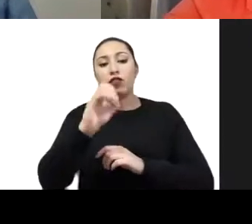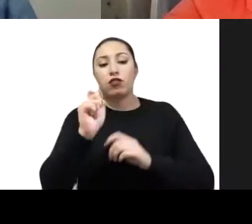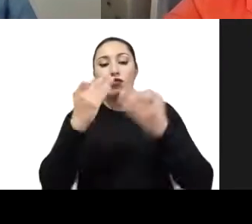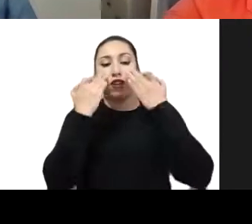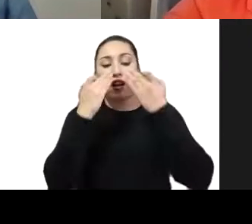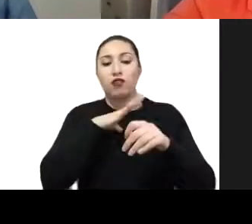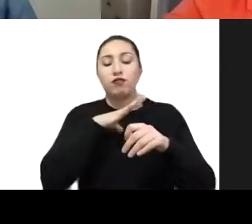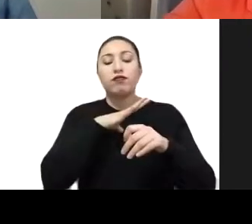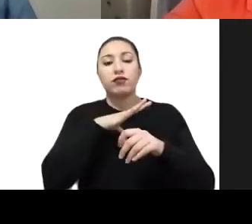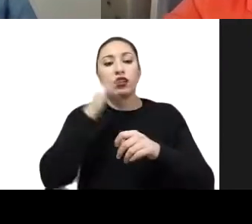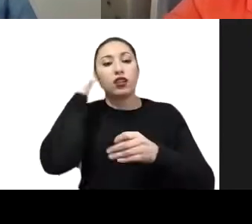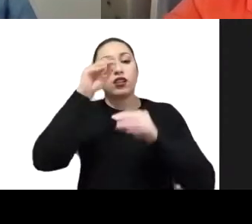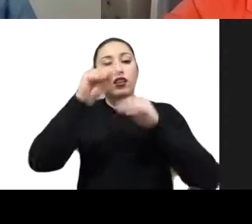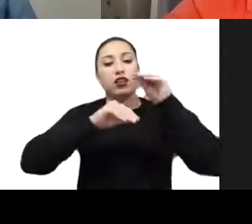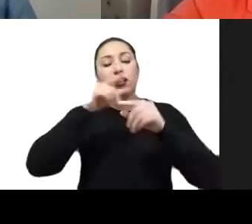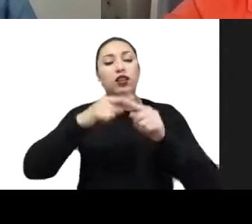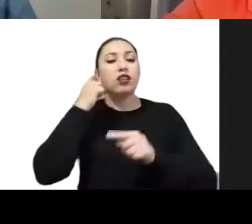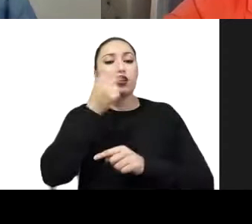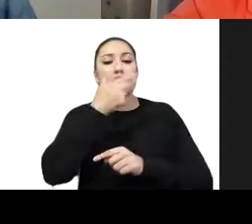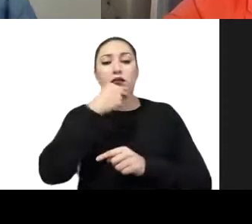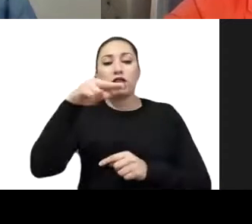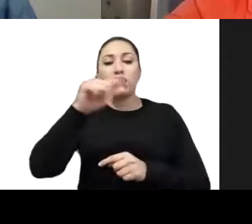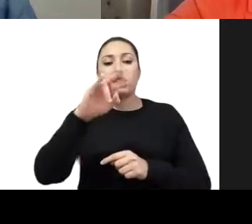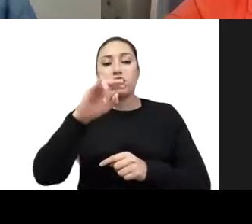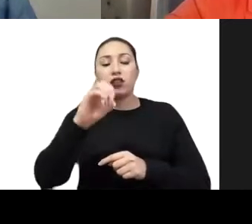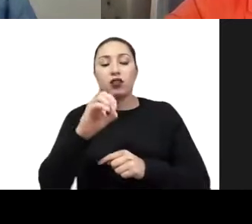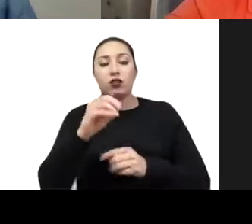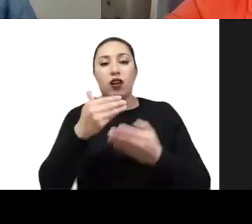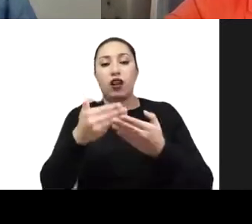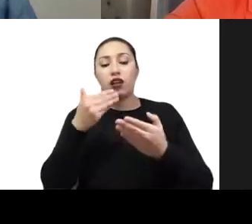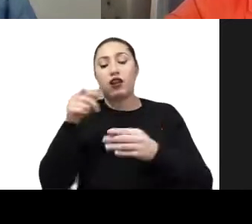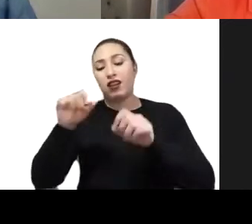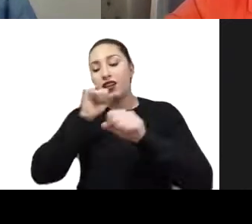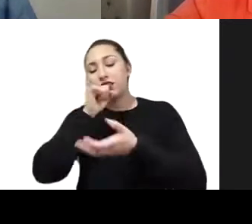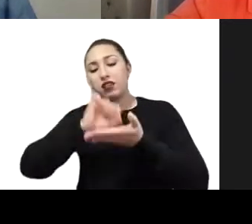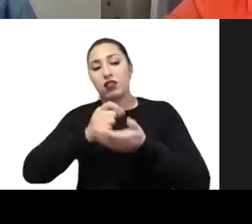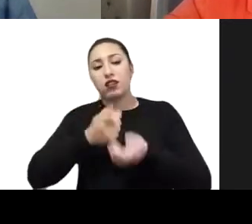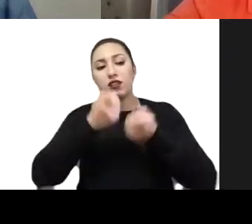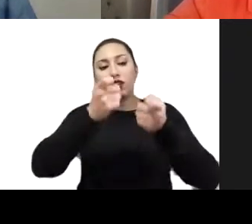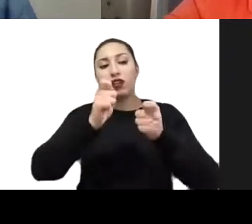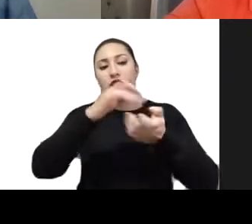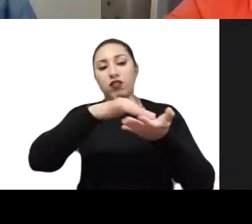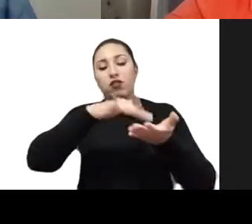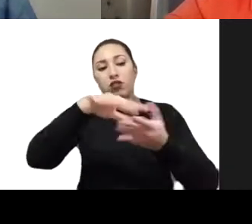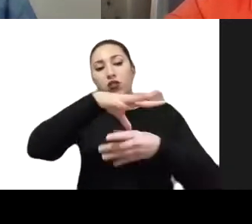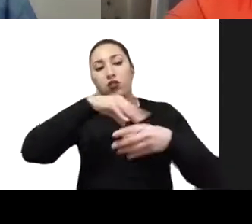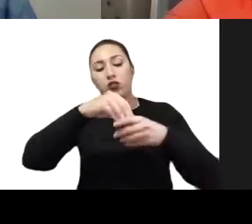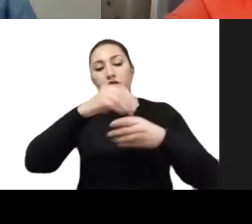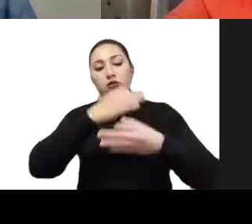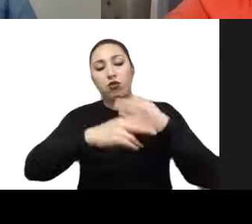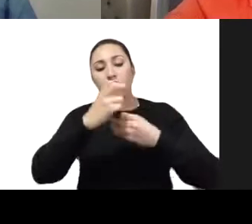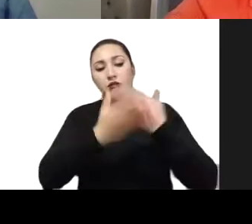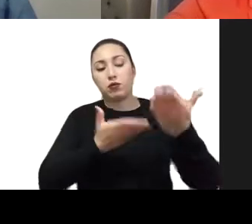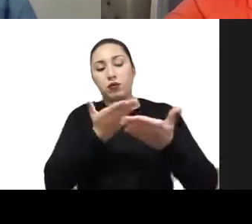parlamentario de Partido Morena. Toda vez que la secretaria técnica de esta comisión hizo entrega del dictamen